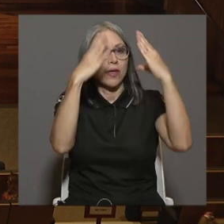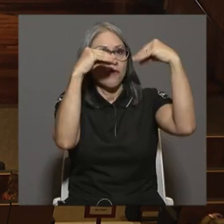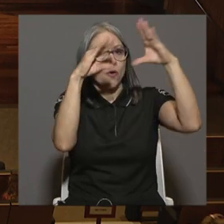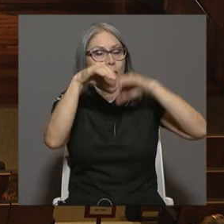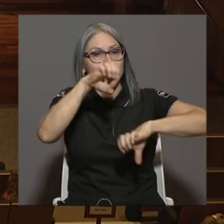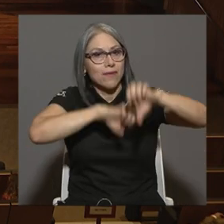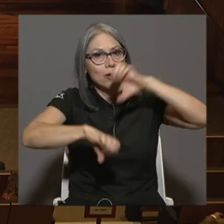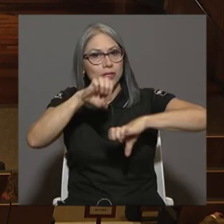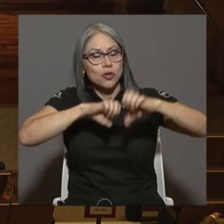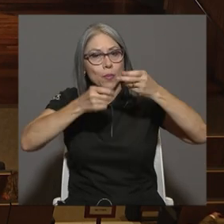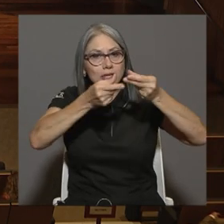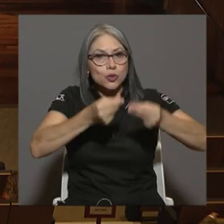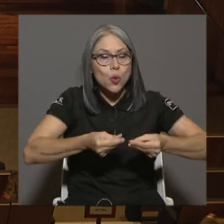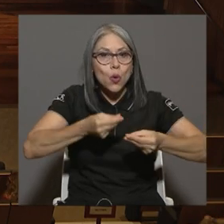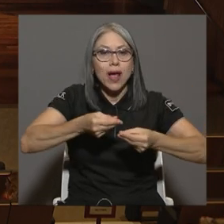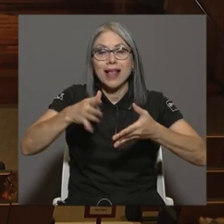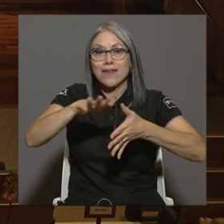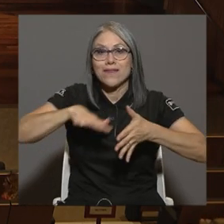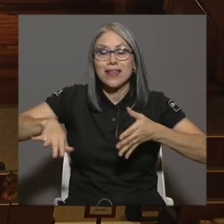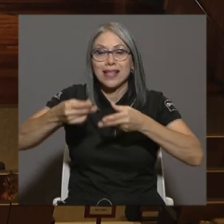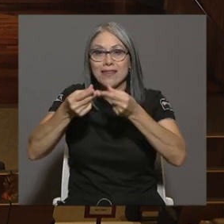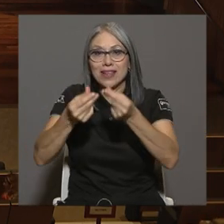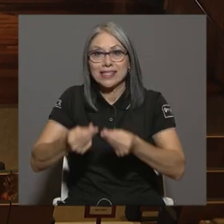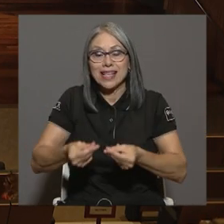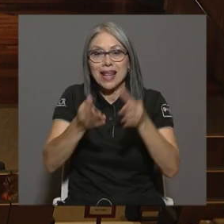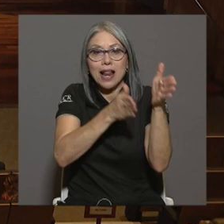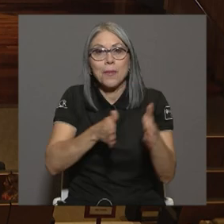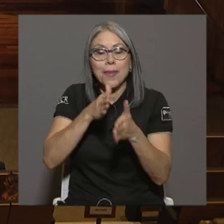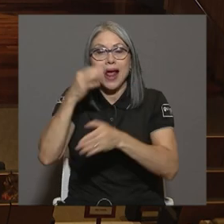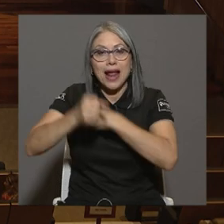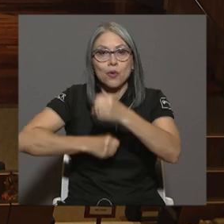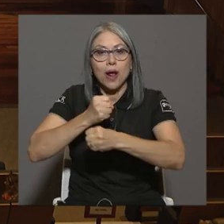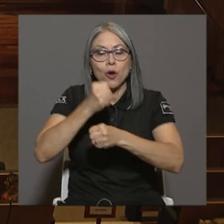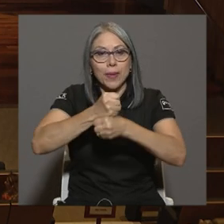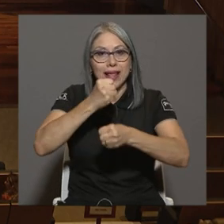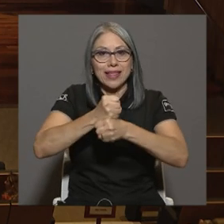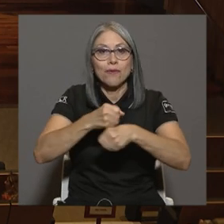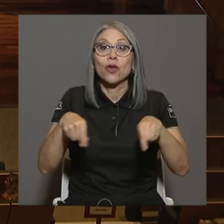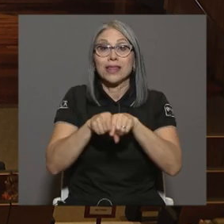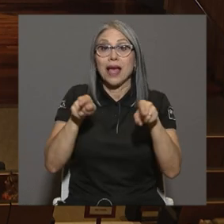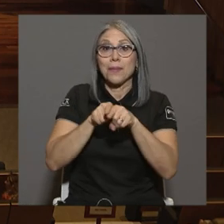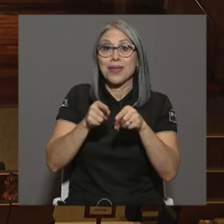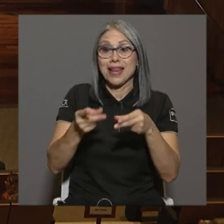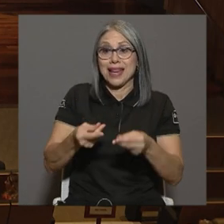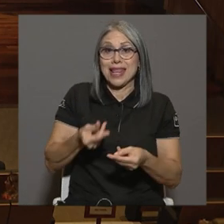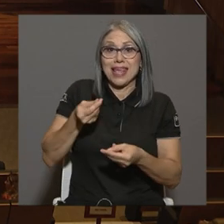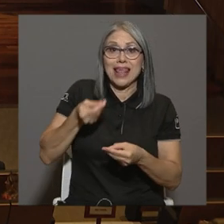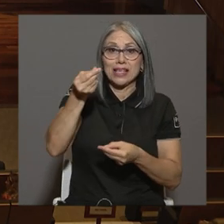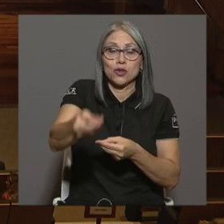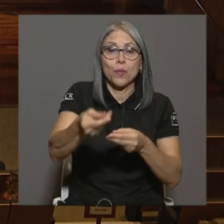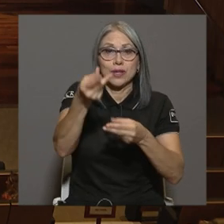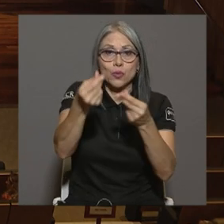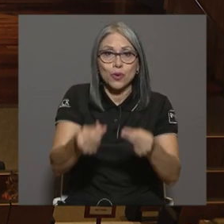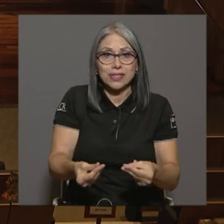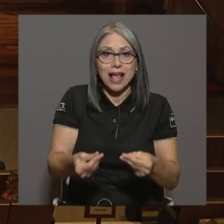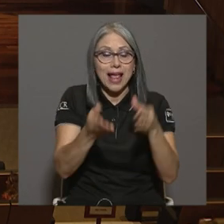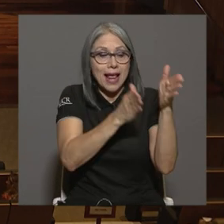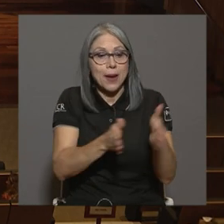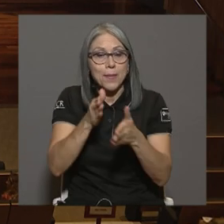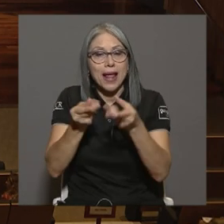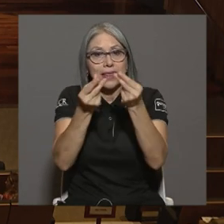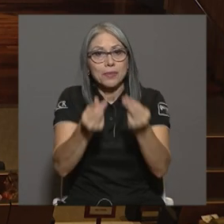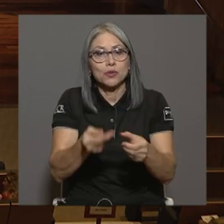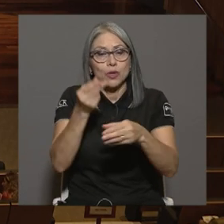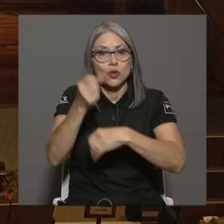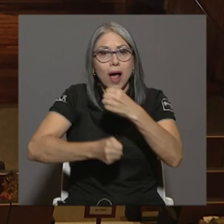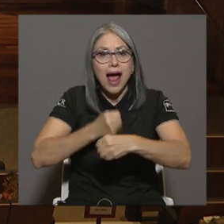evaluación presupuestaria, física y financiera del Plan Anual Operativo, la liquidación presupuestaria, la propuesta del plan presupuesto anual, así como